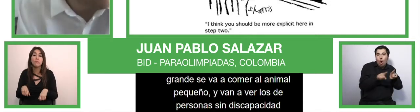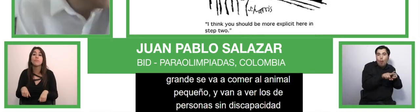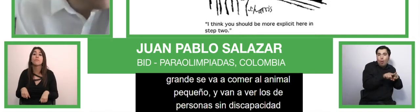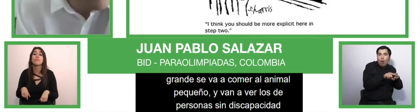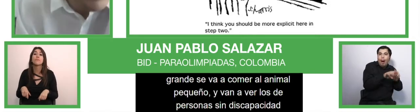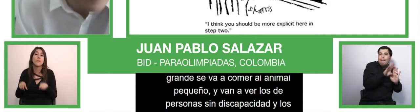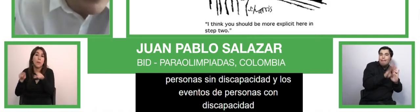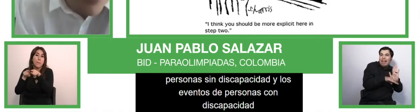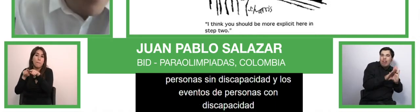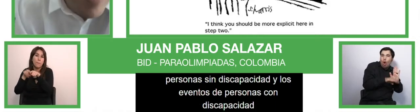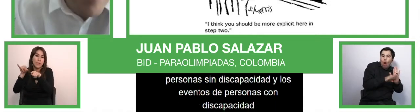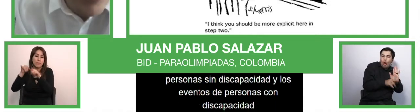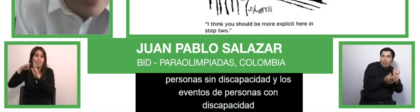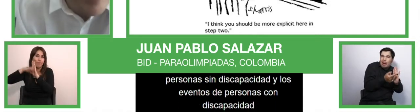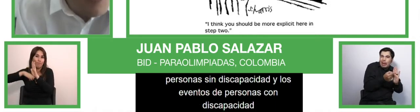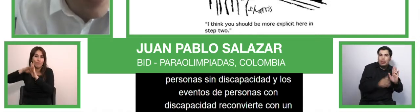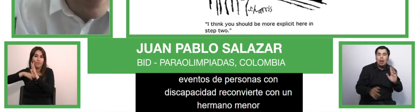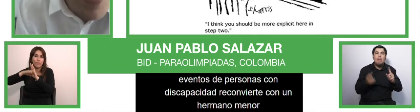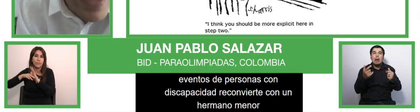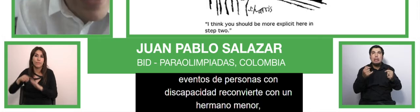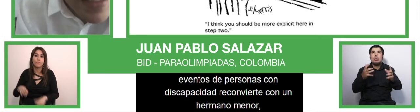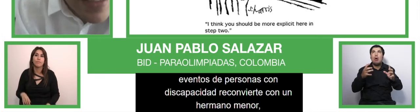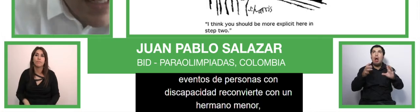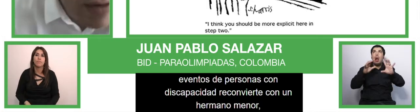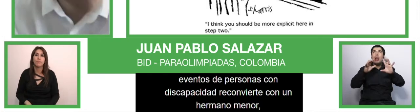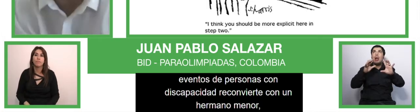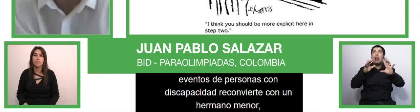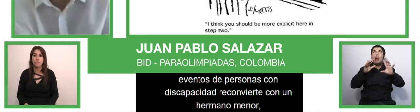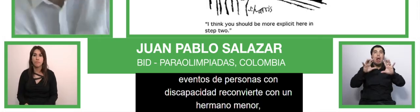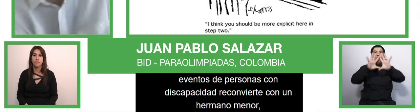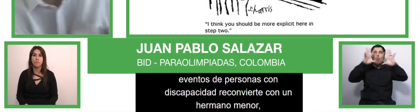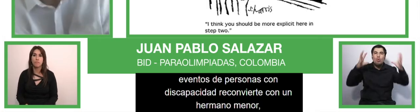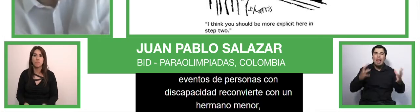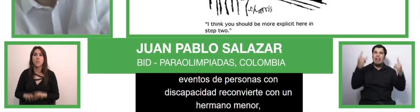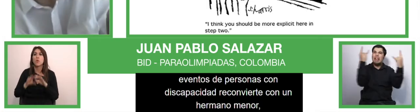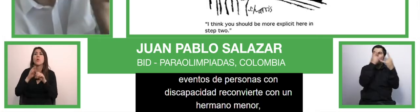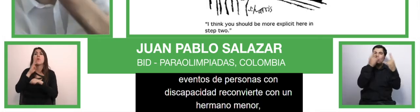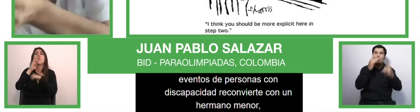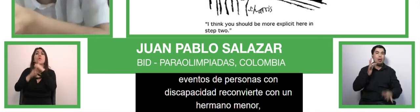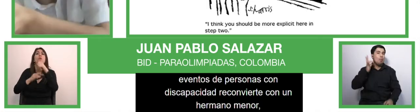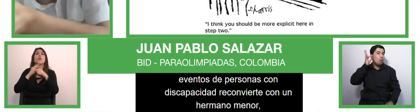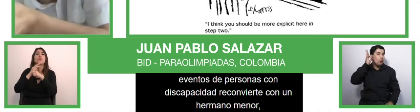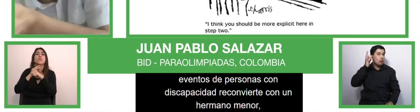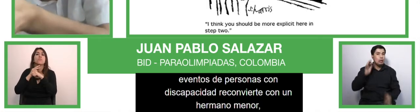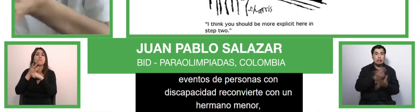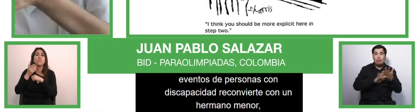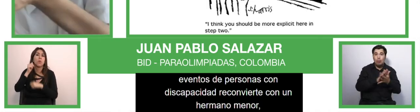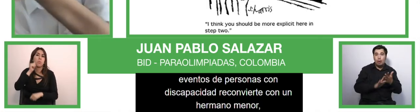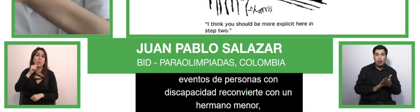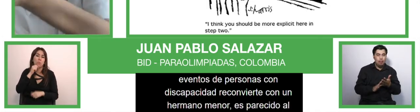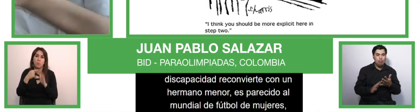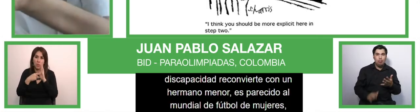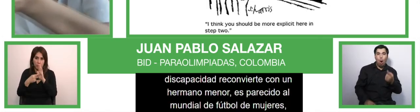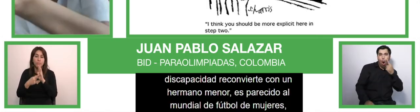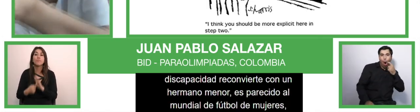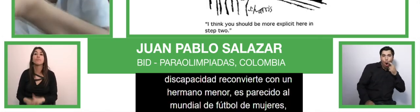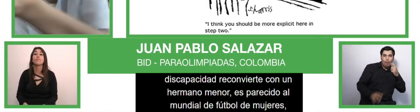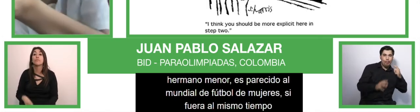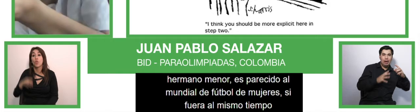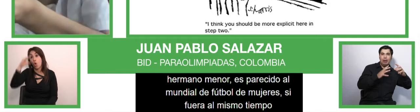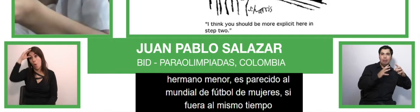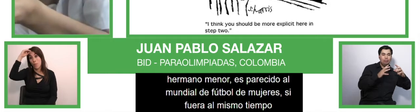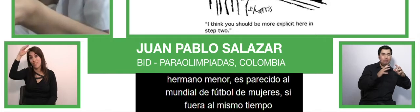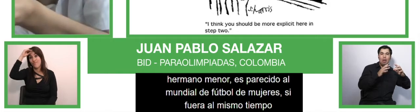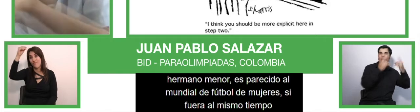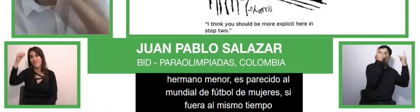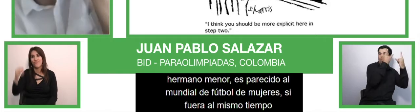por ejemplo, es parecido al Mundial de Fútbol de Mujeres. Si fuera al mismo tiempo el Mundial de Fútbol de Hombres, pues todo el mundo va a ver